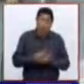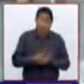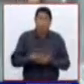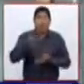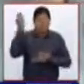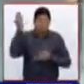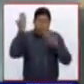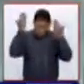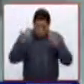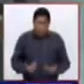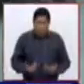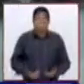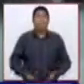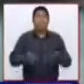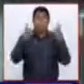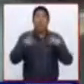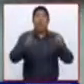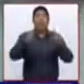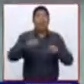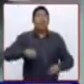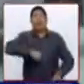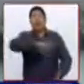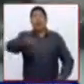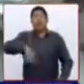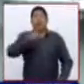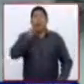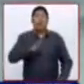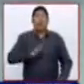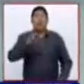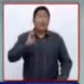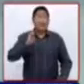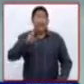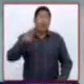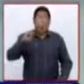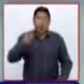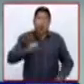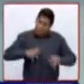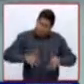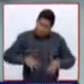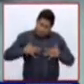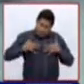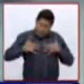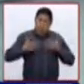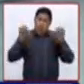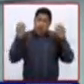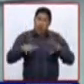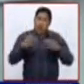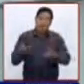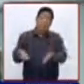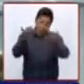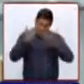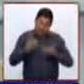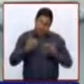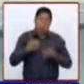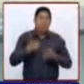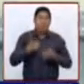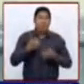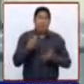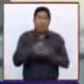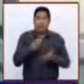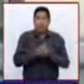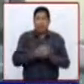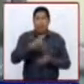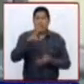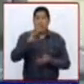En este momento nos vamos a dirigir al lugar donde la señora Elba vive. No le quieren devolver su anticrético, ella tiene 63